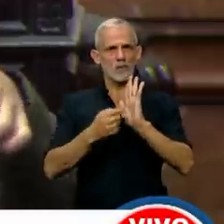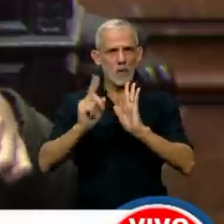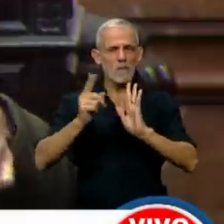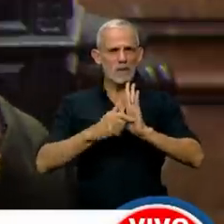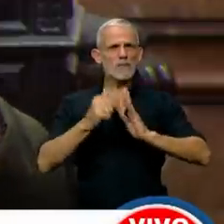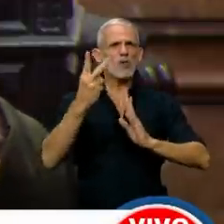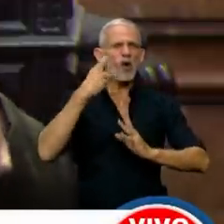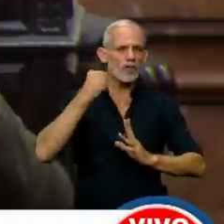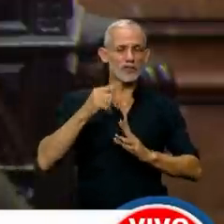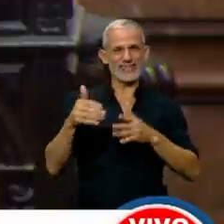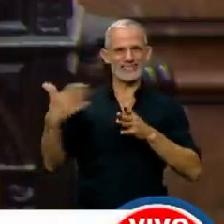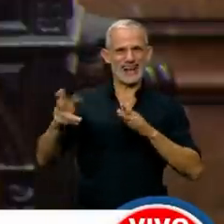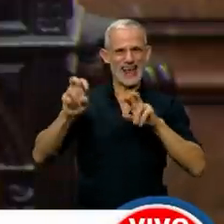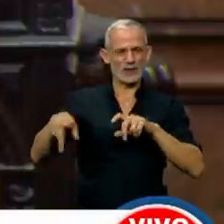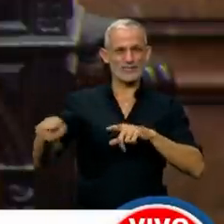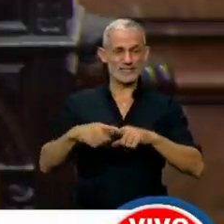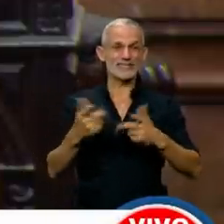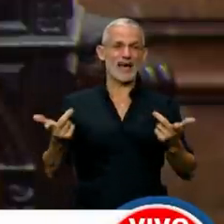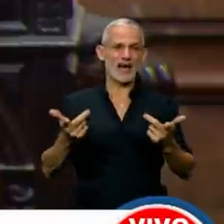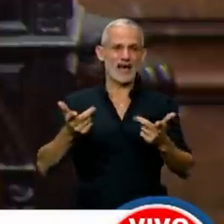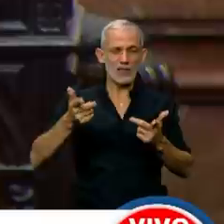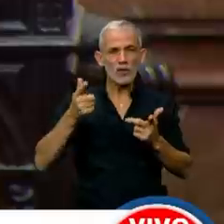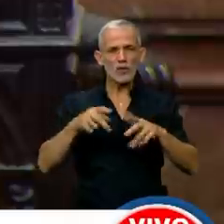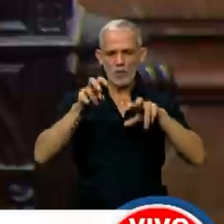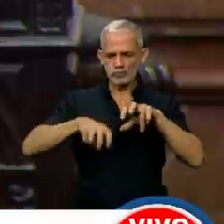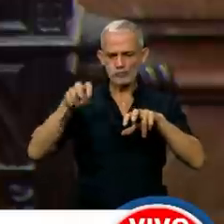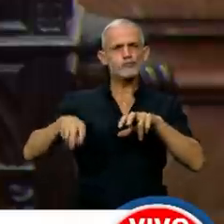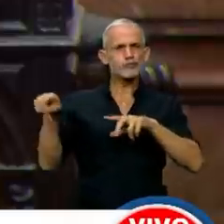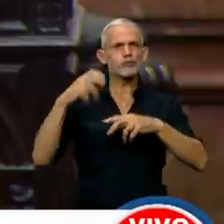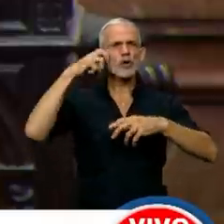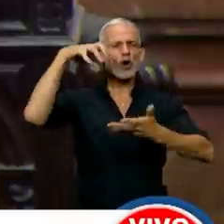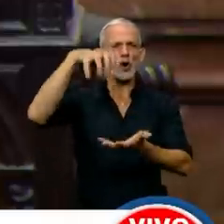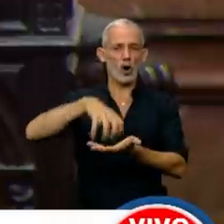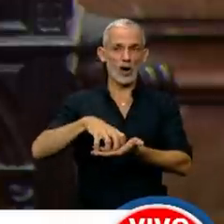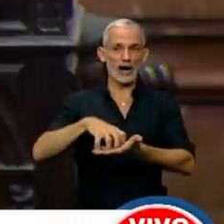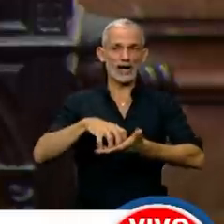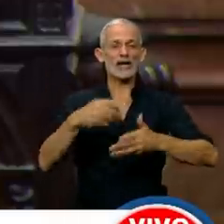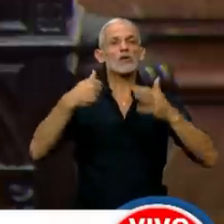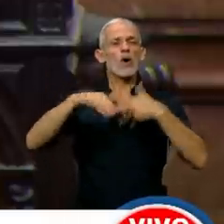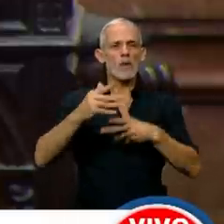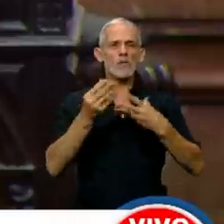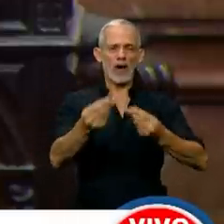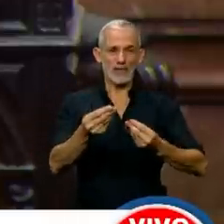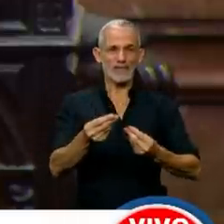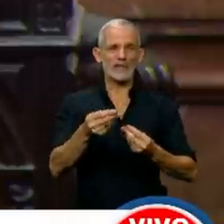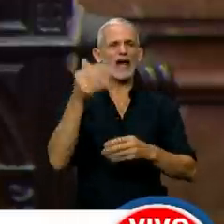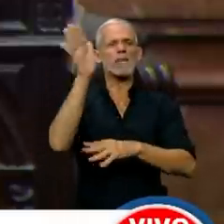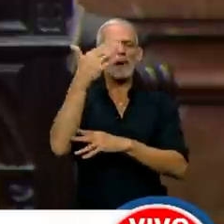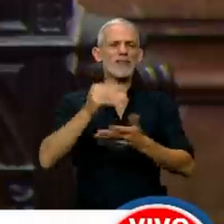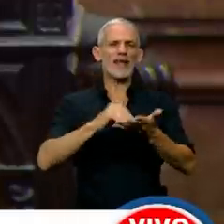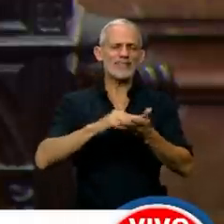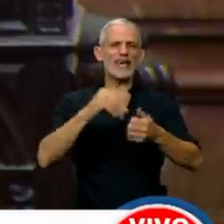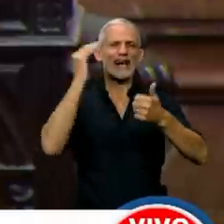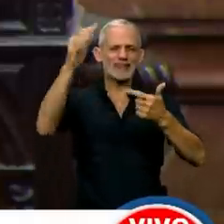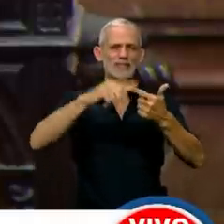históricas jornadas aquí a mi lado ocupando estas bancas en este congreso donde vamos a defender las banderas de tierra